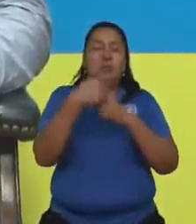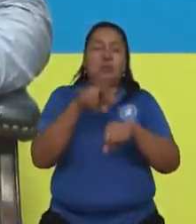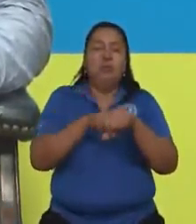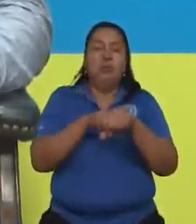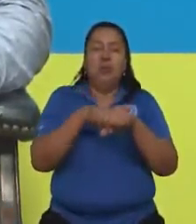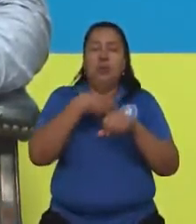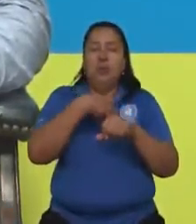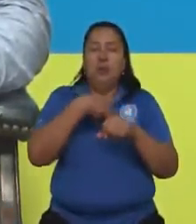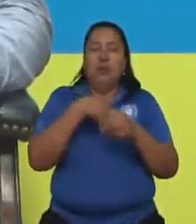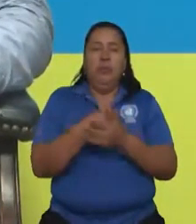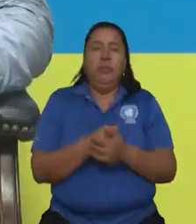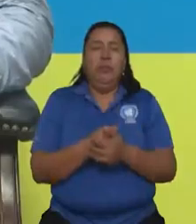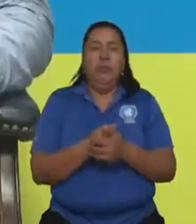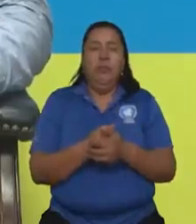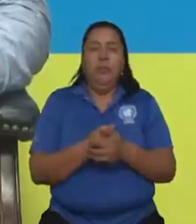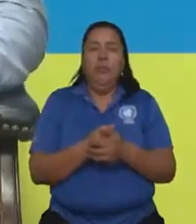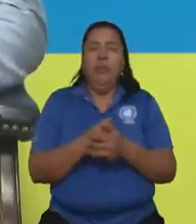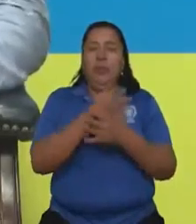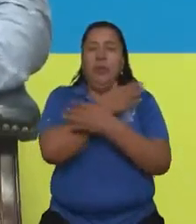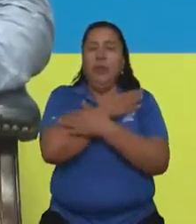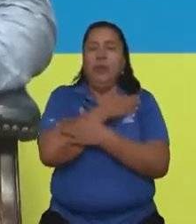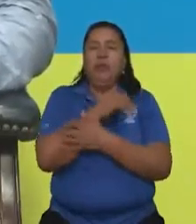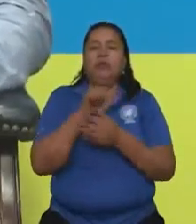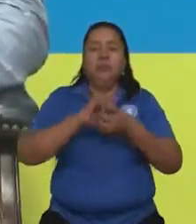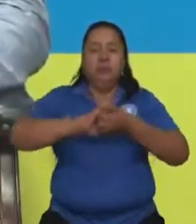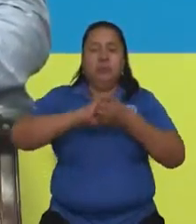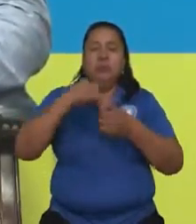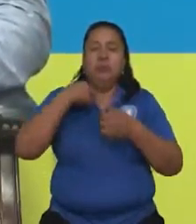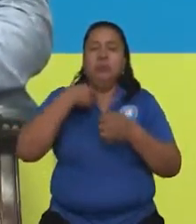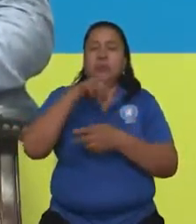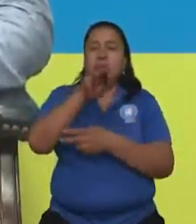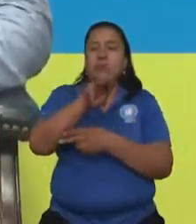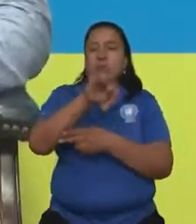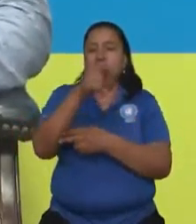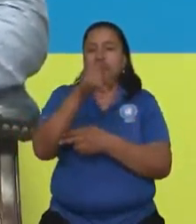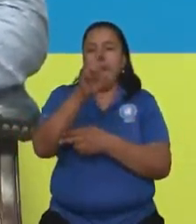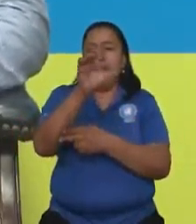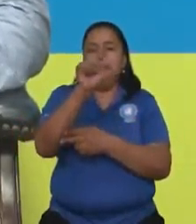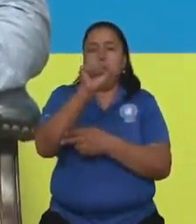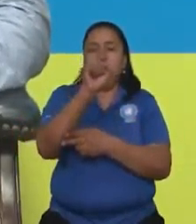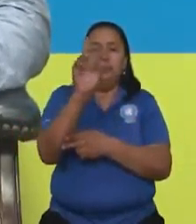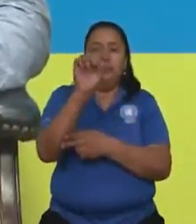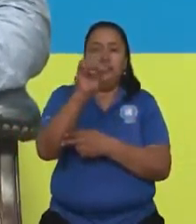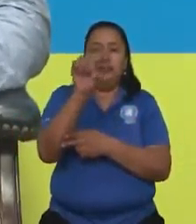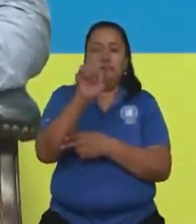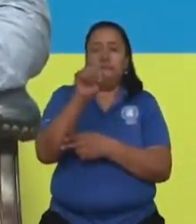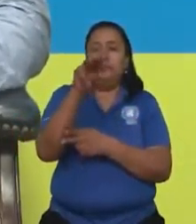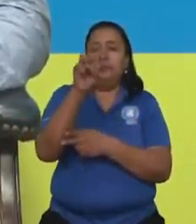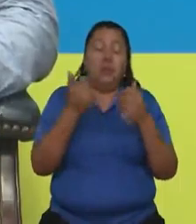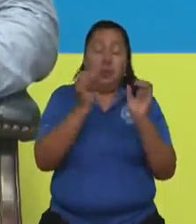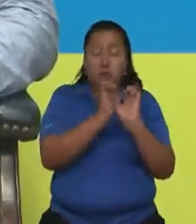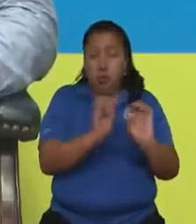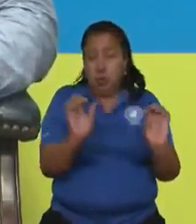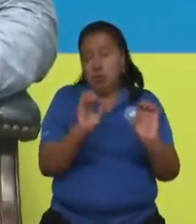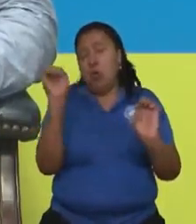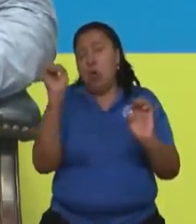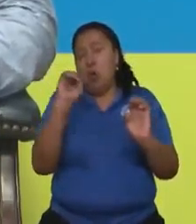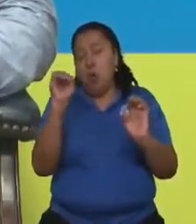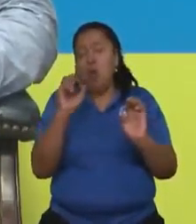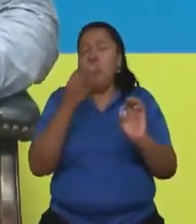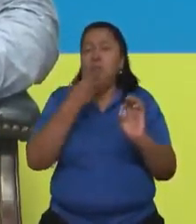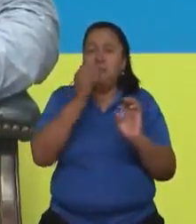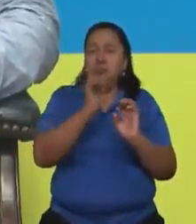canal de la Asamblea Nacional. Les saluda a su amigo de siempre, Miguel Carranza Mena, y les doy la bienvenida a su programa Prevenir